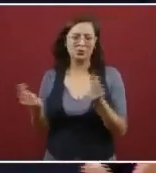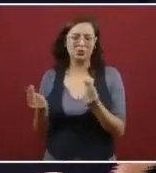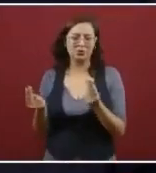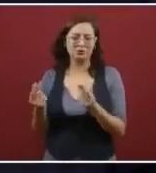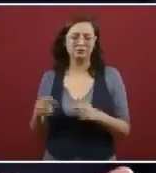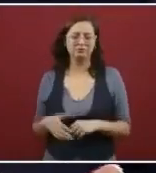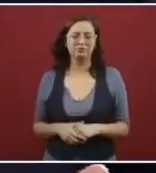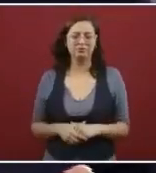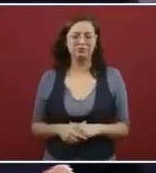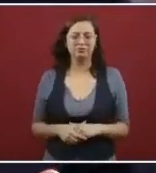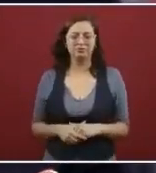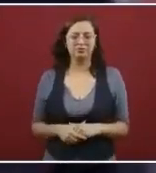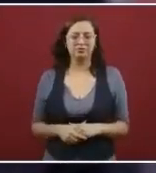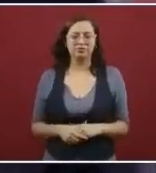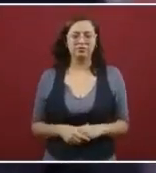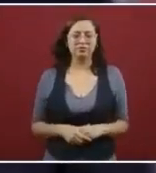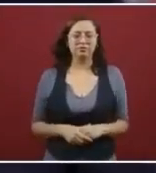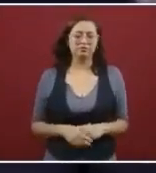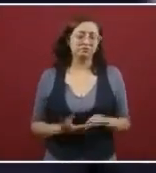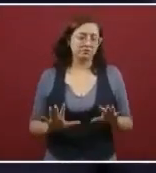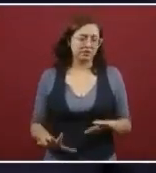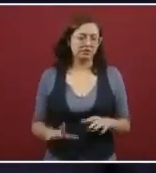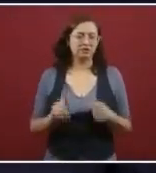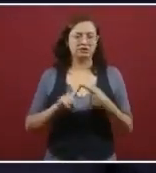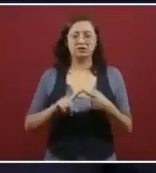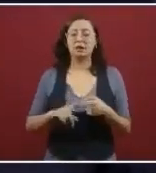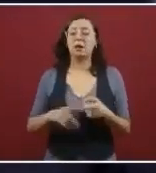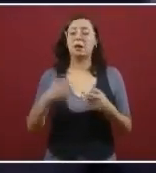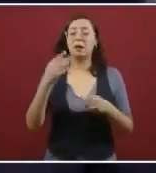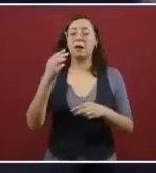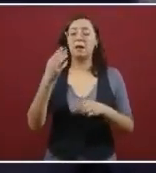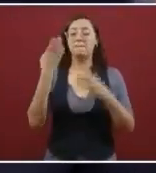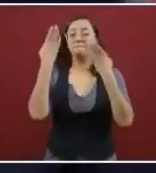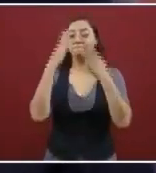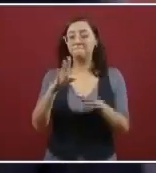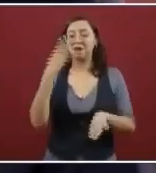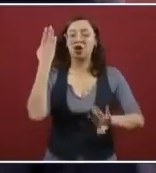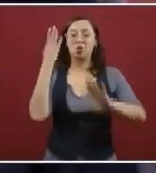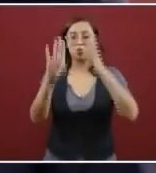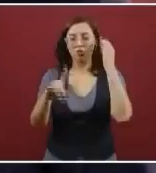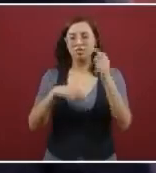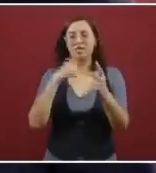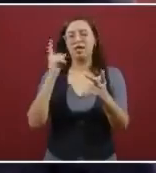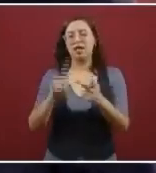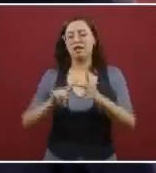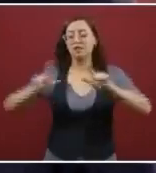Existe el Banco Mundial, el Fondo Monetario Internacional,